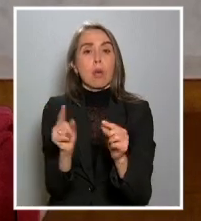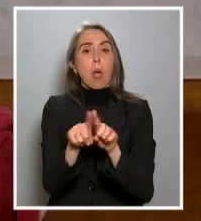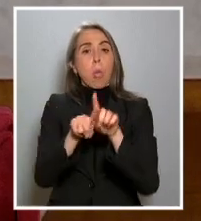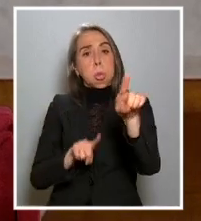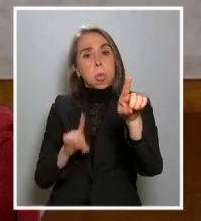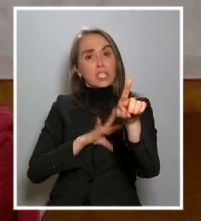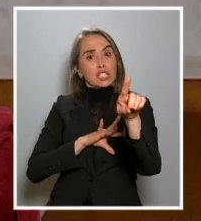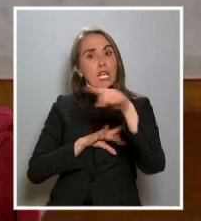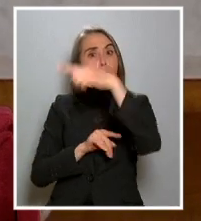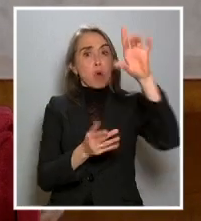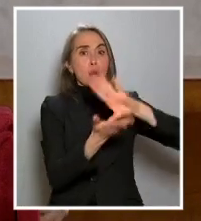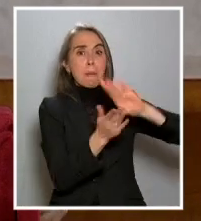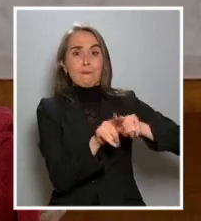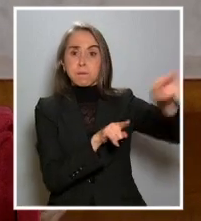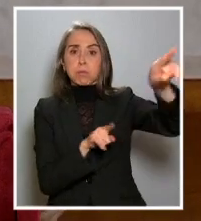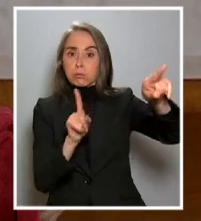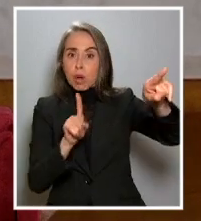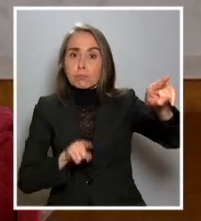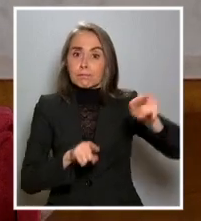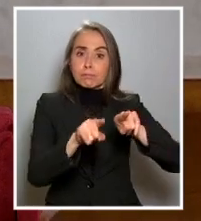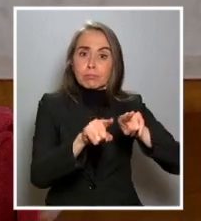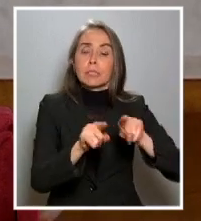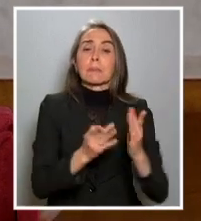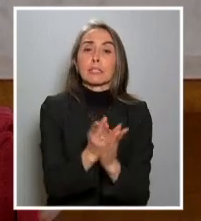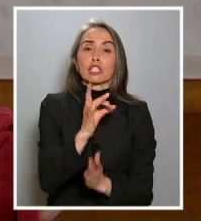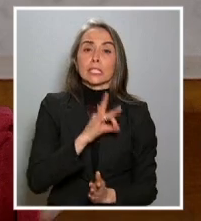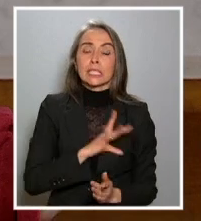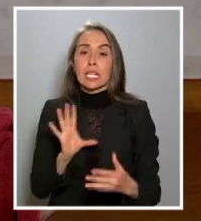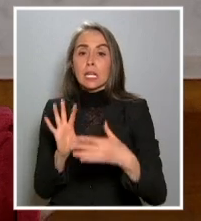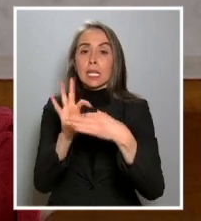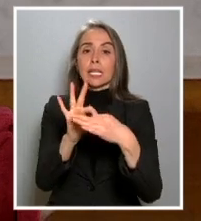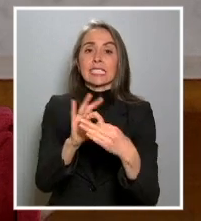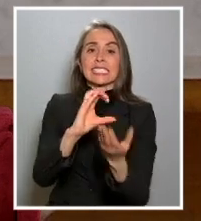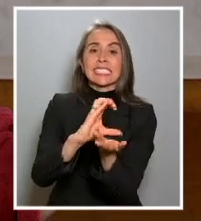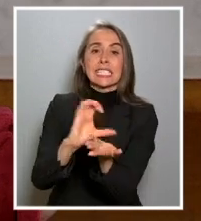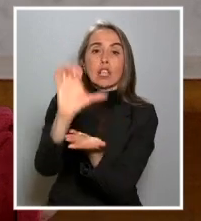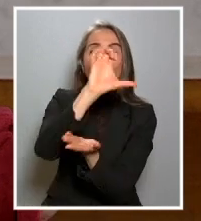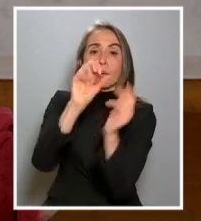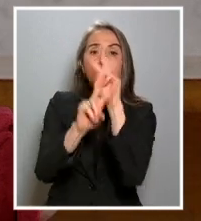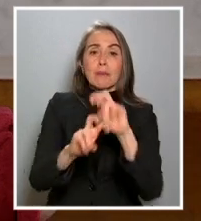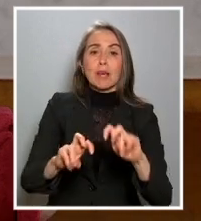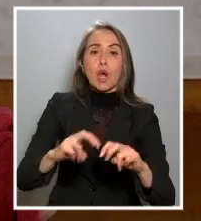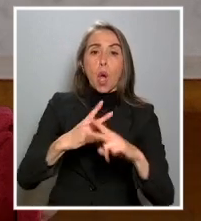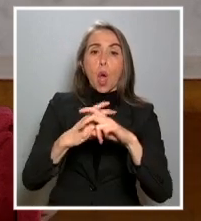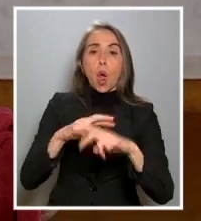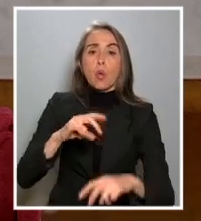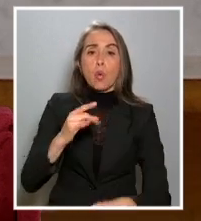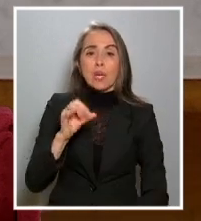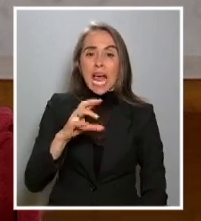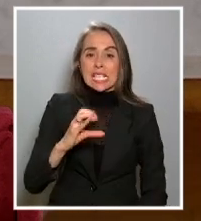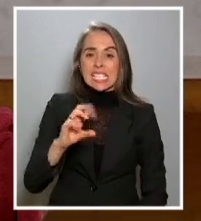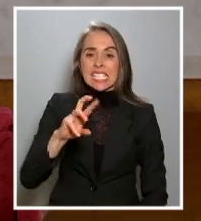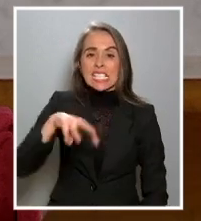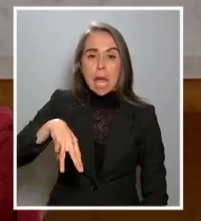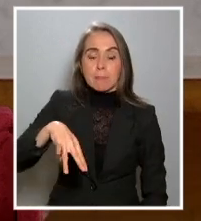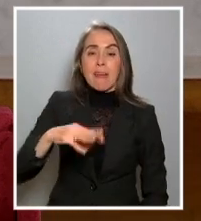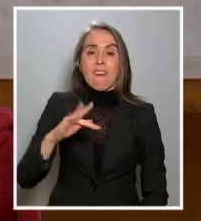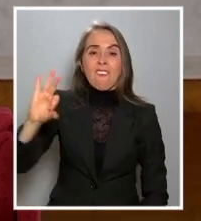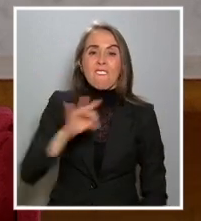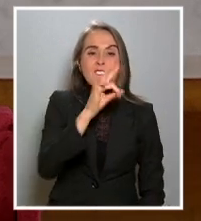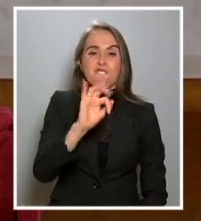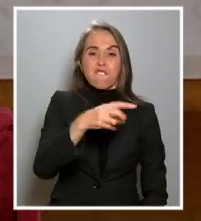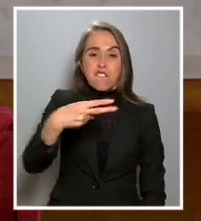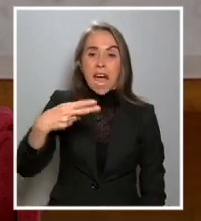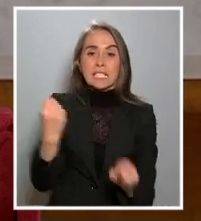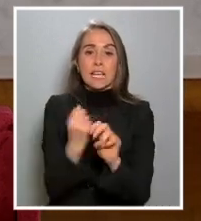atrás. Iniciamos el proceso para que Chile se una al Centro Europeo de Investigación Nuclear, el CERN, y junto con la FACH